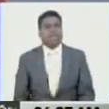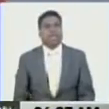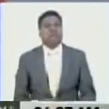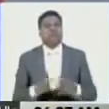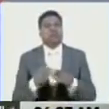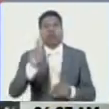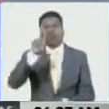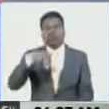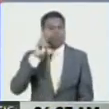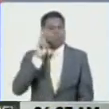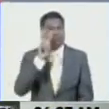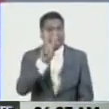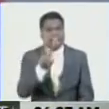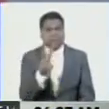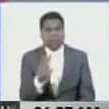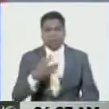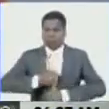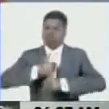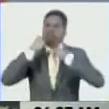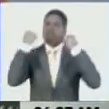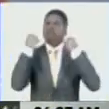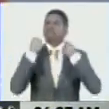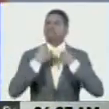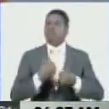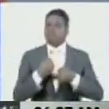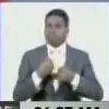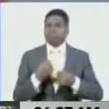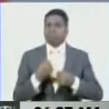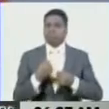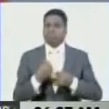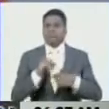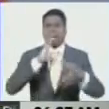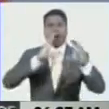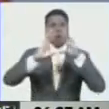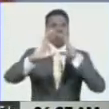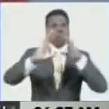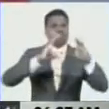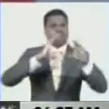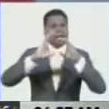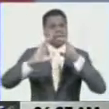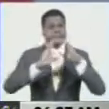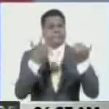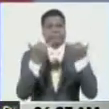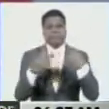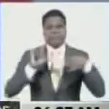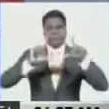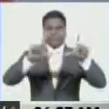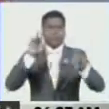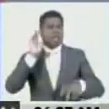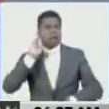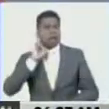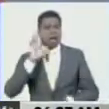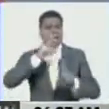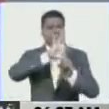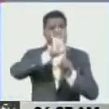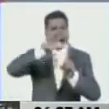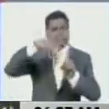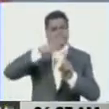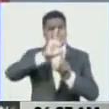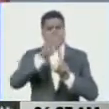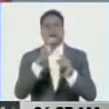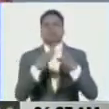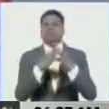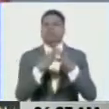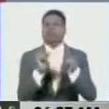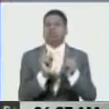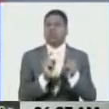través de medios muy potentes de comunicación. Y nosotros lo observamos en la Revolución